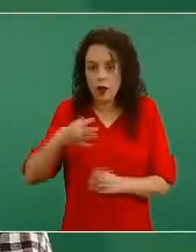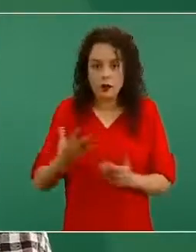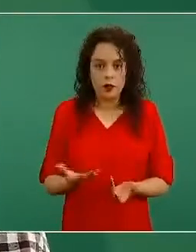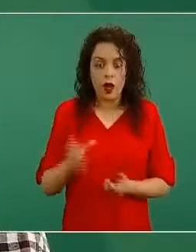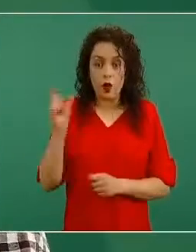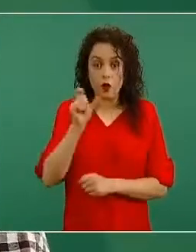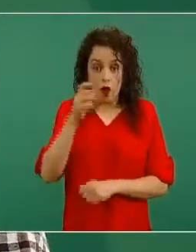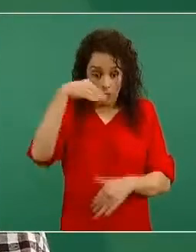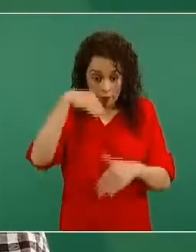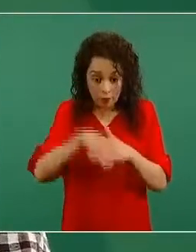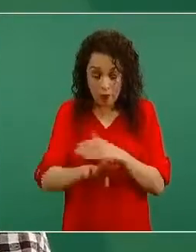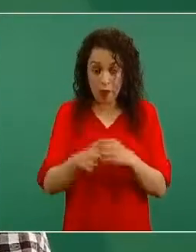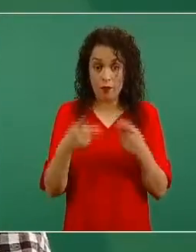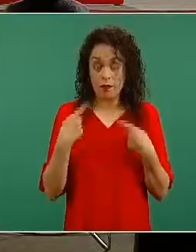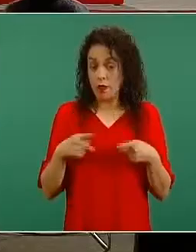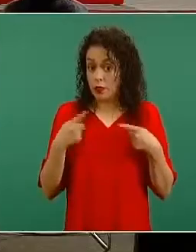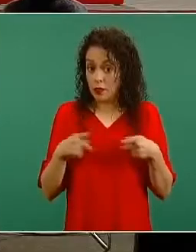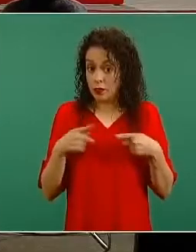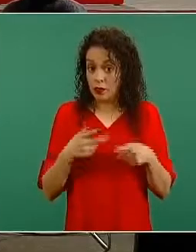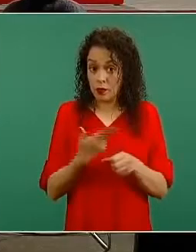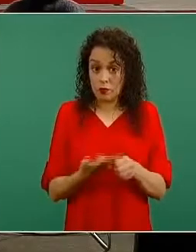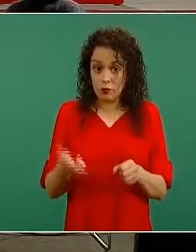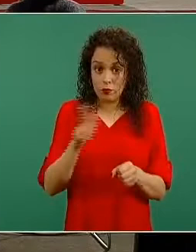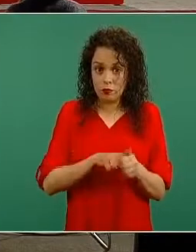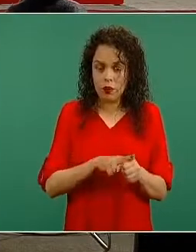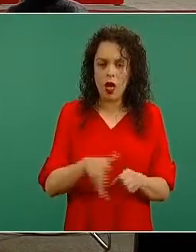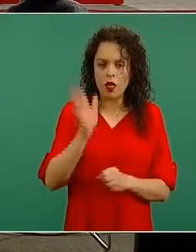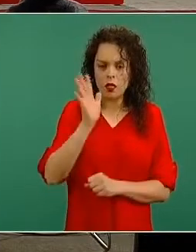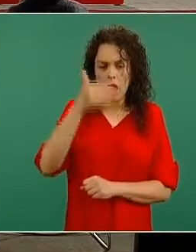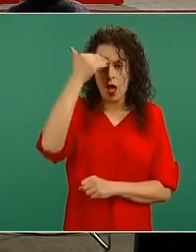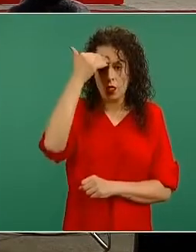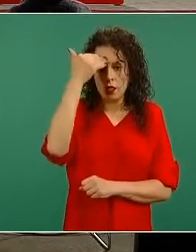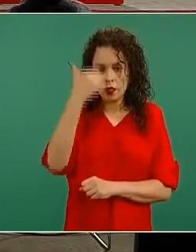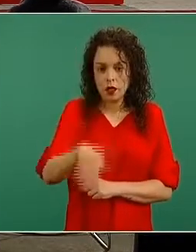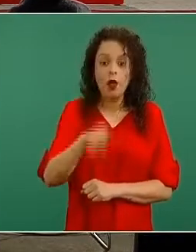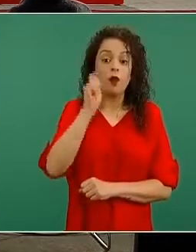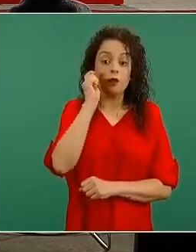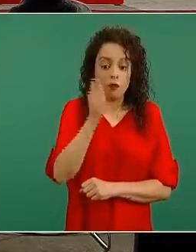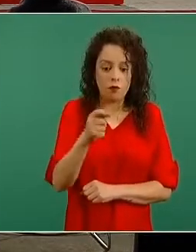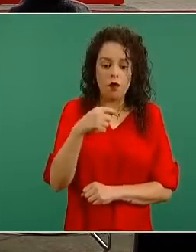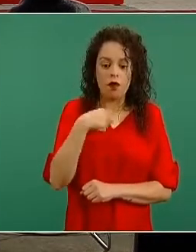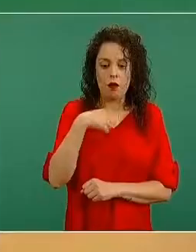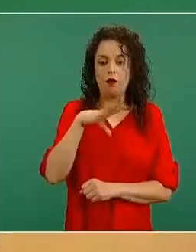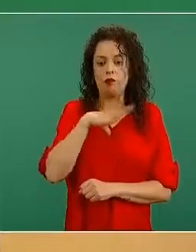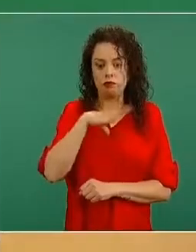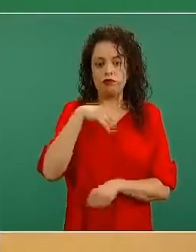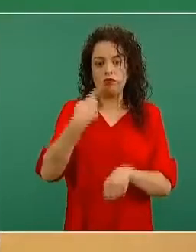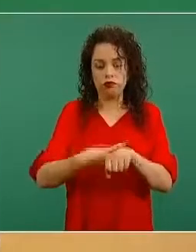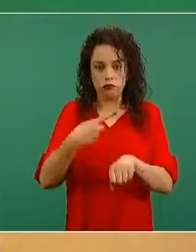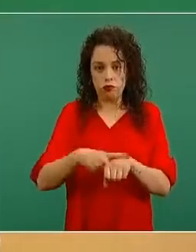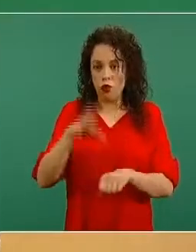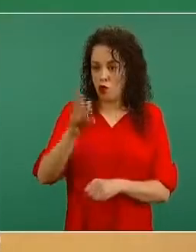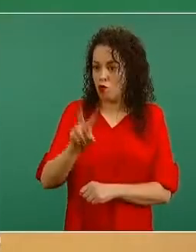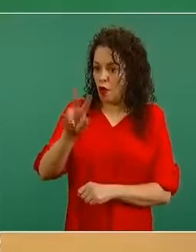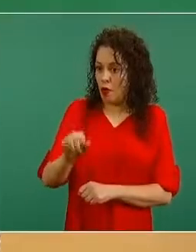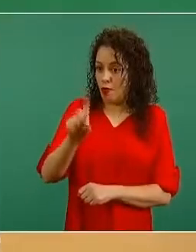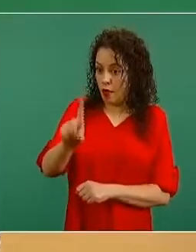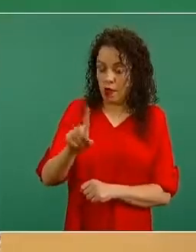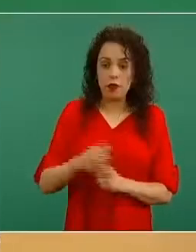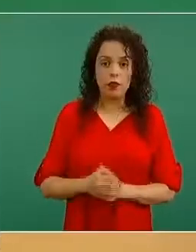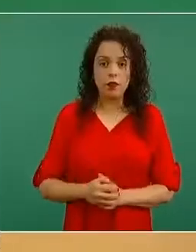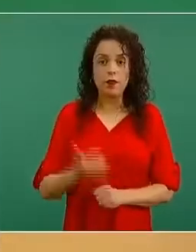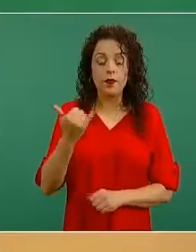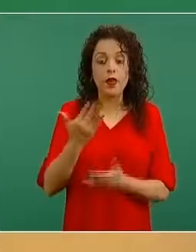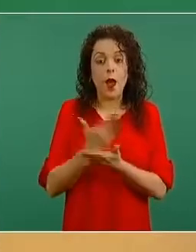en que ingresan las personas, puede ser que ya conozcan su diagnóstico de COVID, es decir, el síndrome clínico